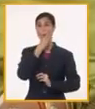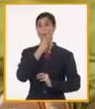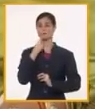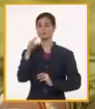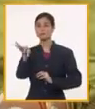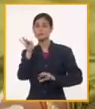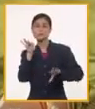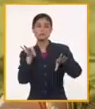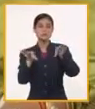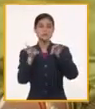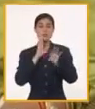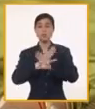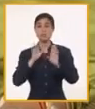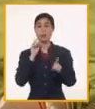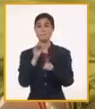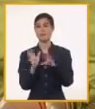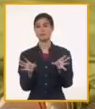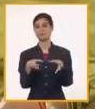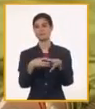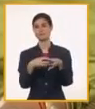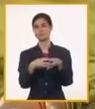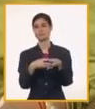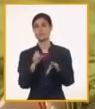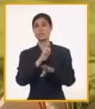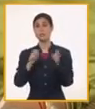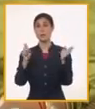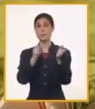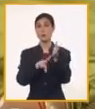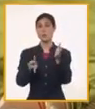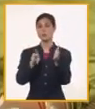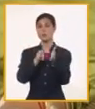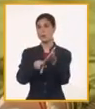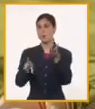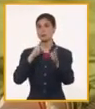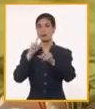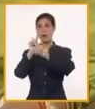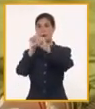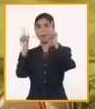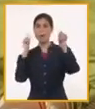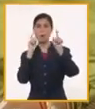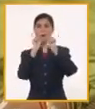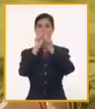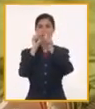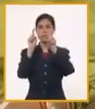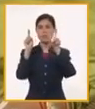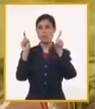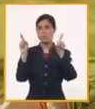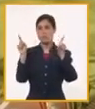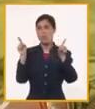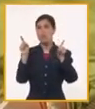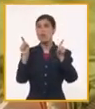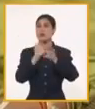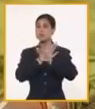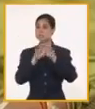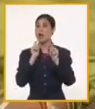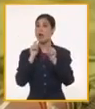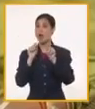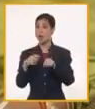hay escuela de medicina en todas las provincias y hasta una facultad, hasta una escuela internacional. Voy a virar atrás,